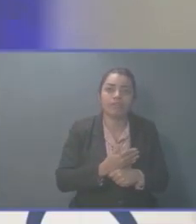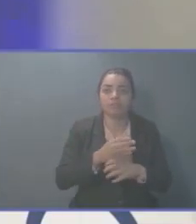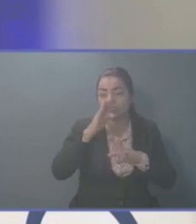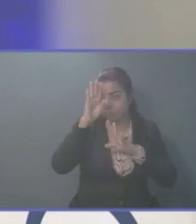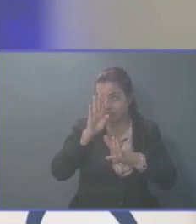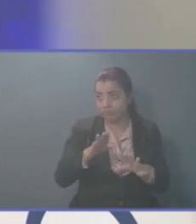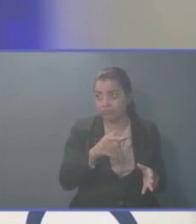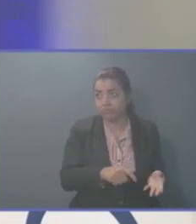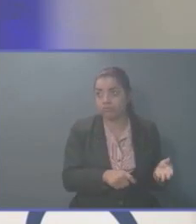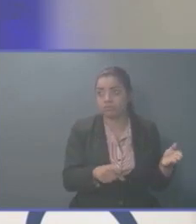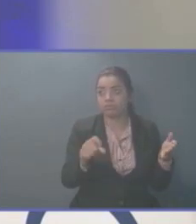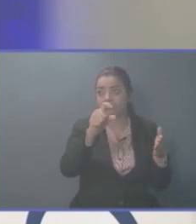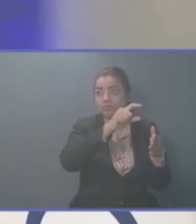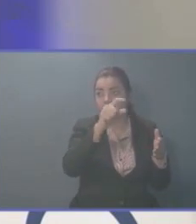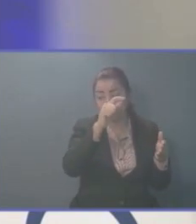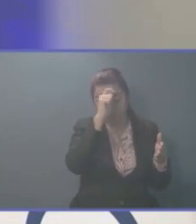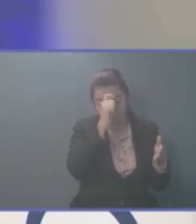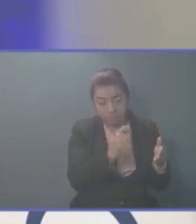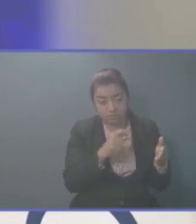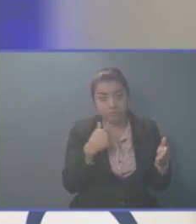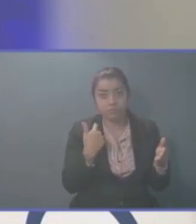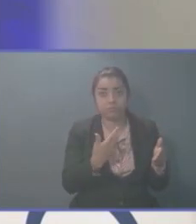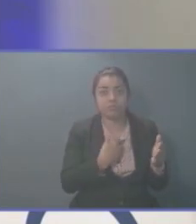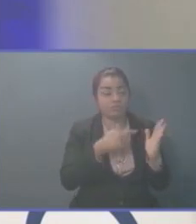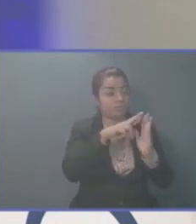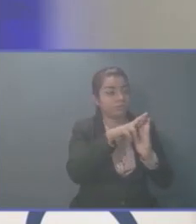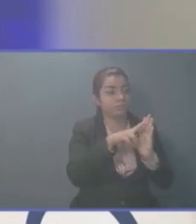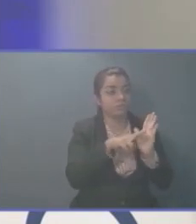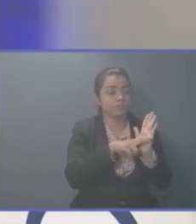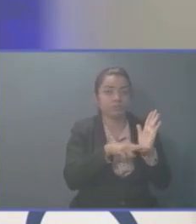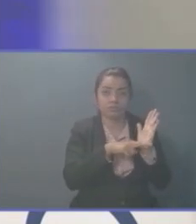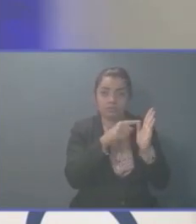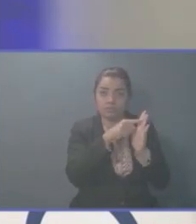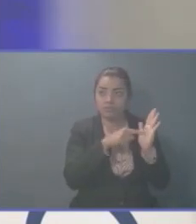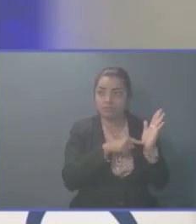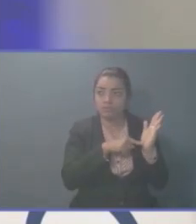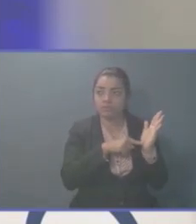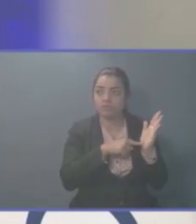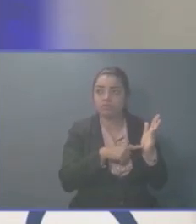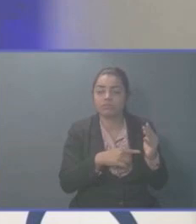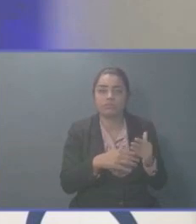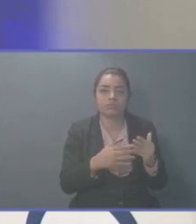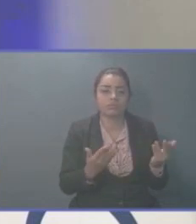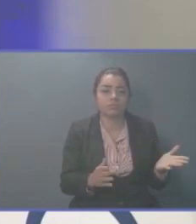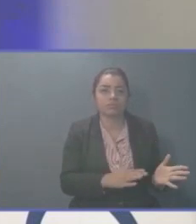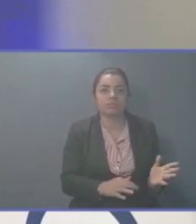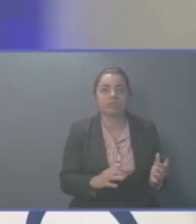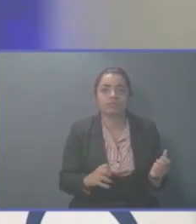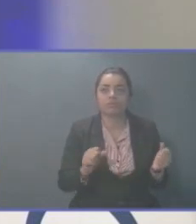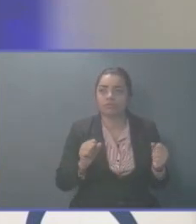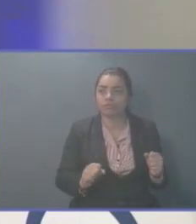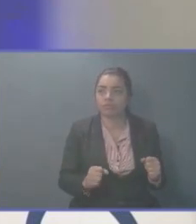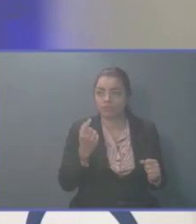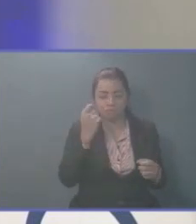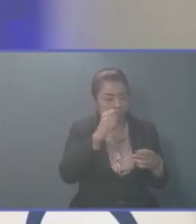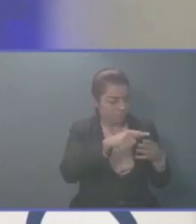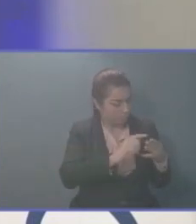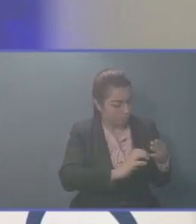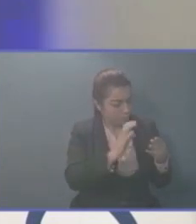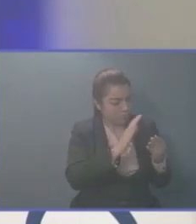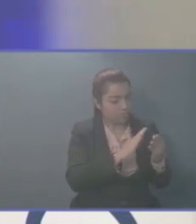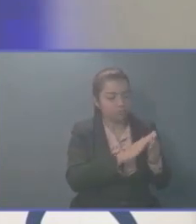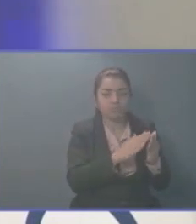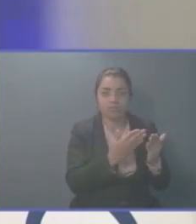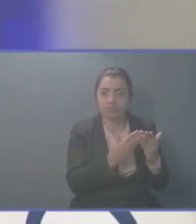respetamos la institucionalidad, respetamos lo que nuestro reglamento interno dice en la Asamblea Legislativa, pero también la Constitución, definitivamente. Si